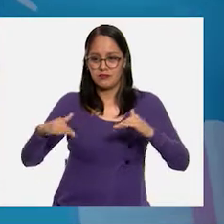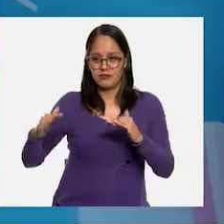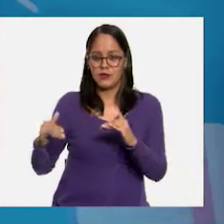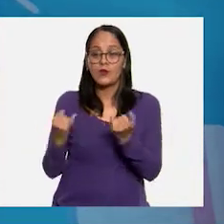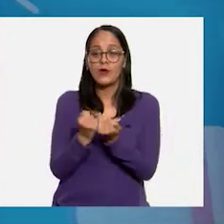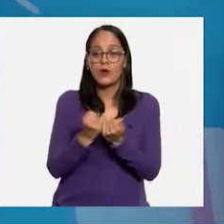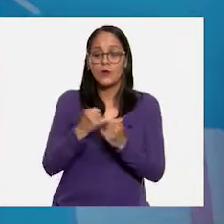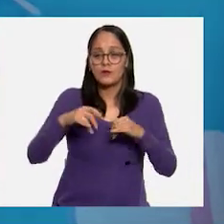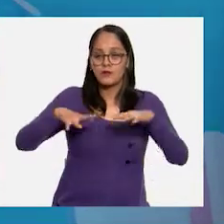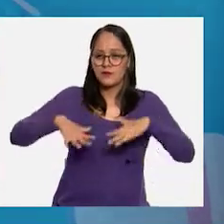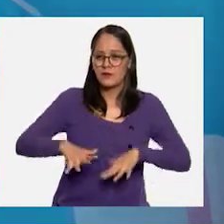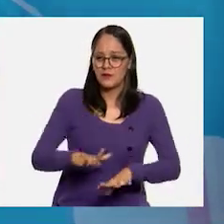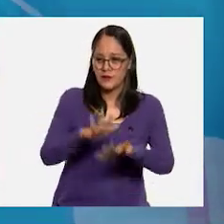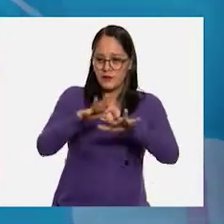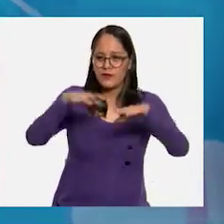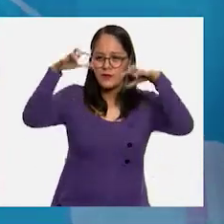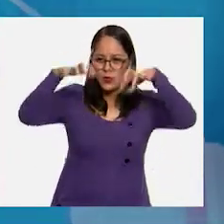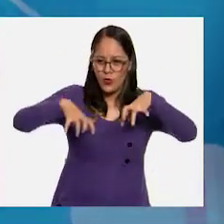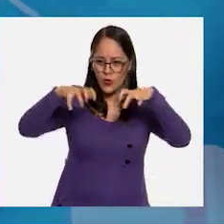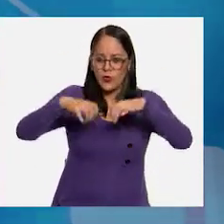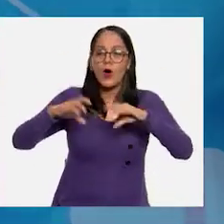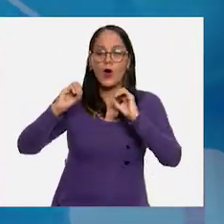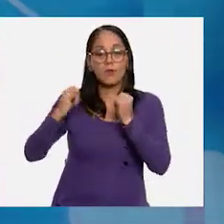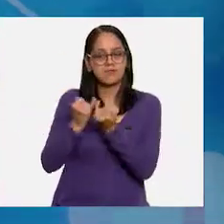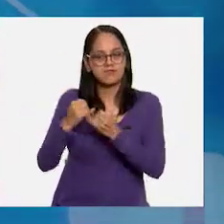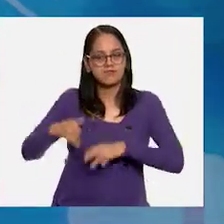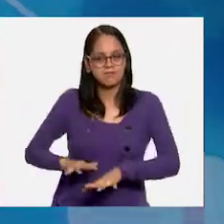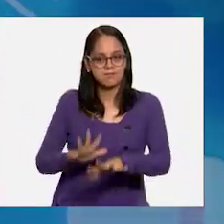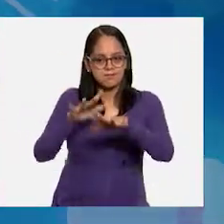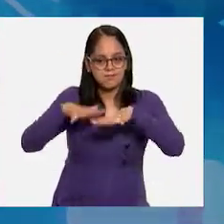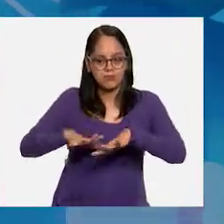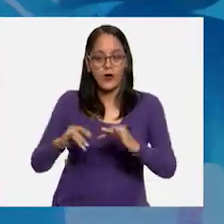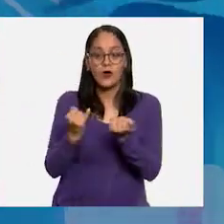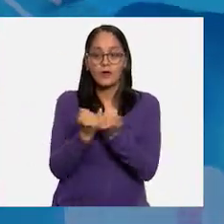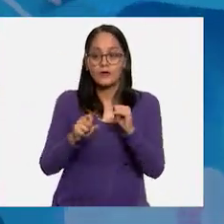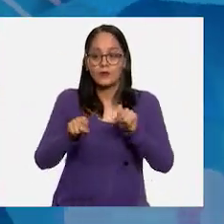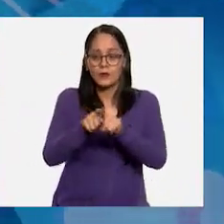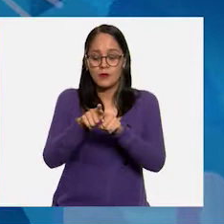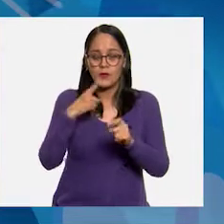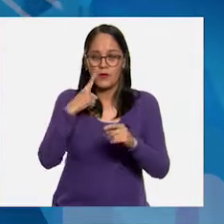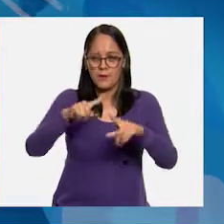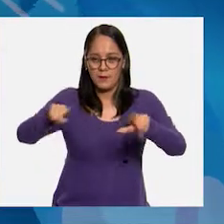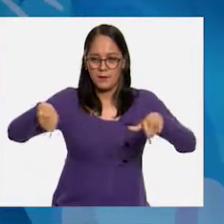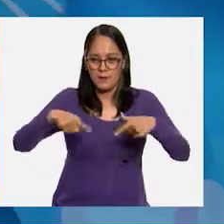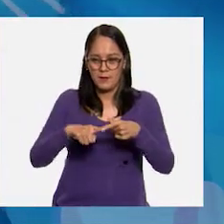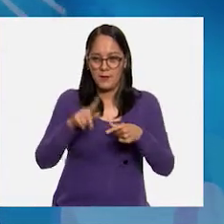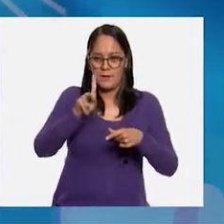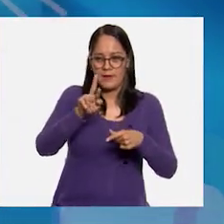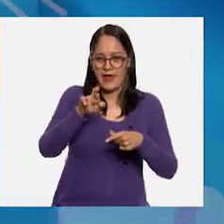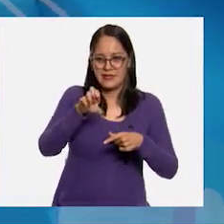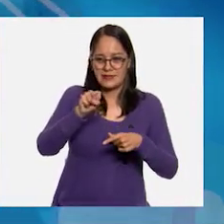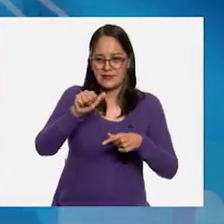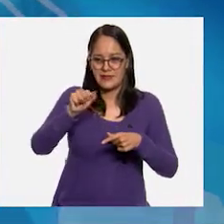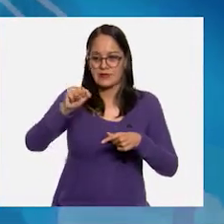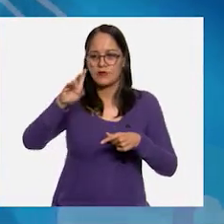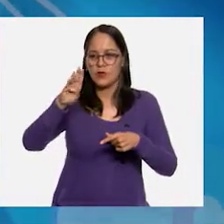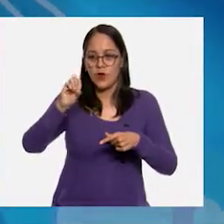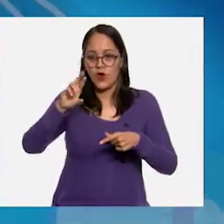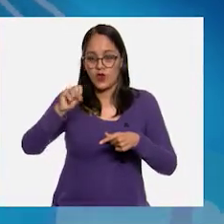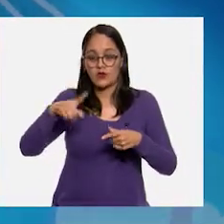lluvia, oleaje, marea de tormenta o también por falla o ruptura en la infraestructura hidráulica como las presas, bordos o diques.